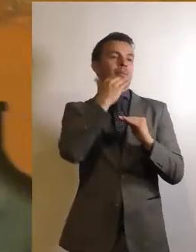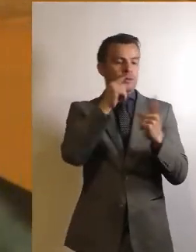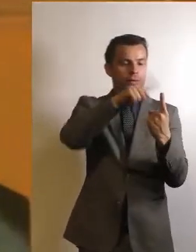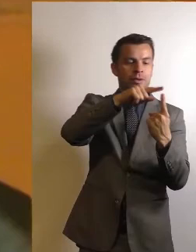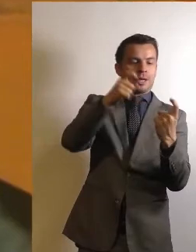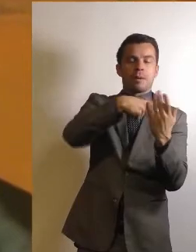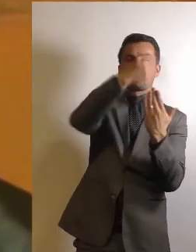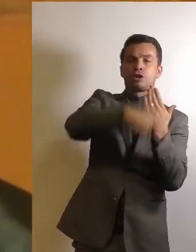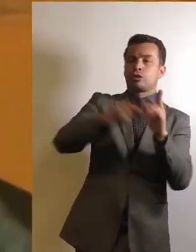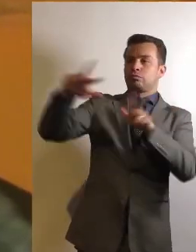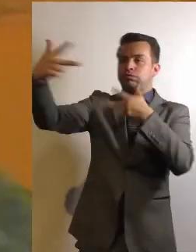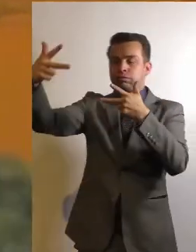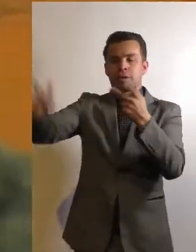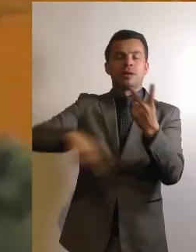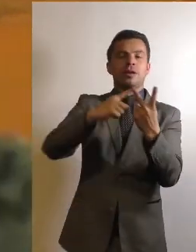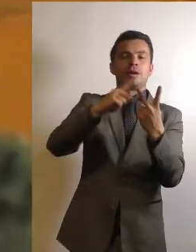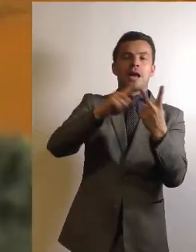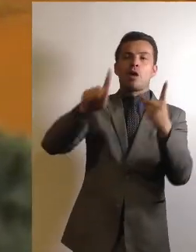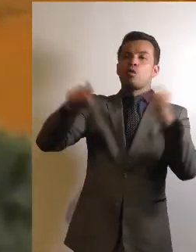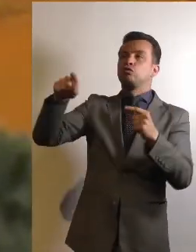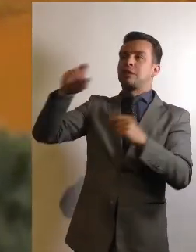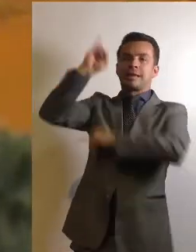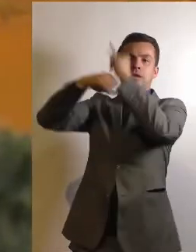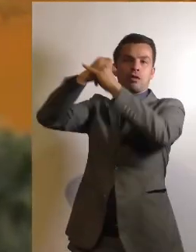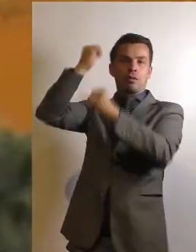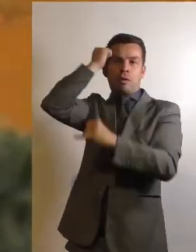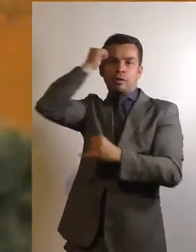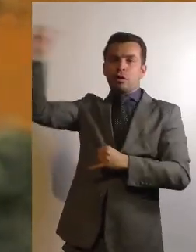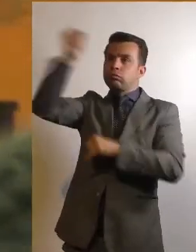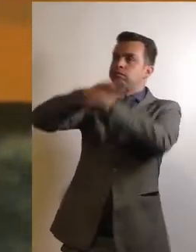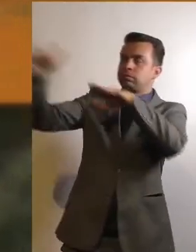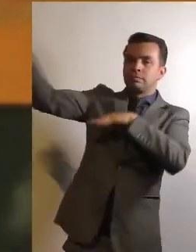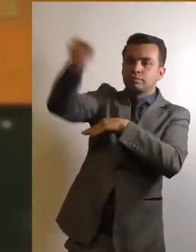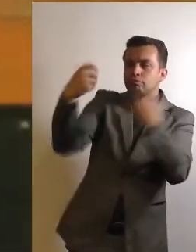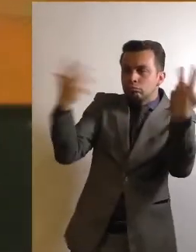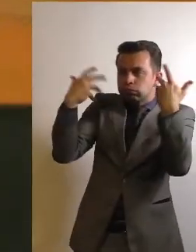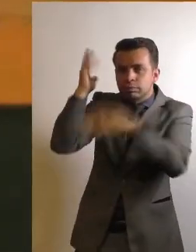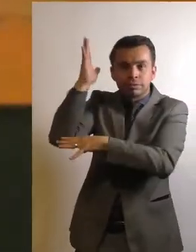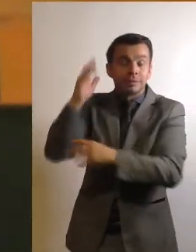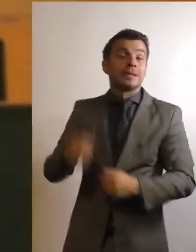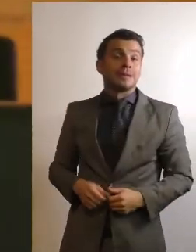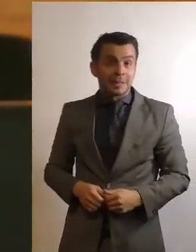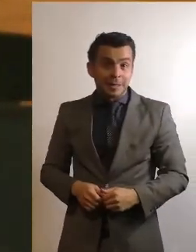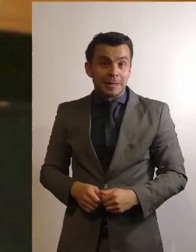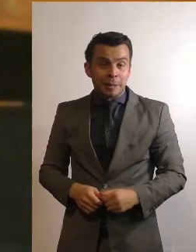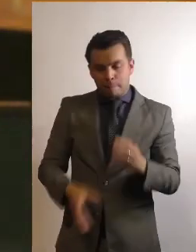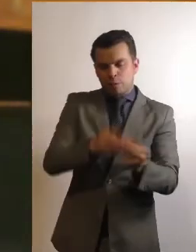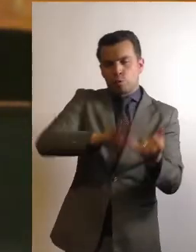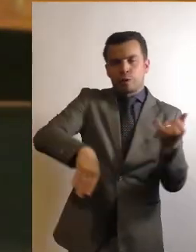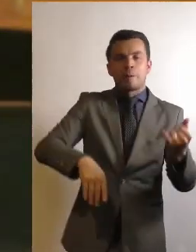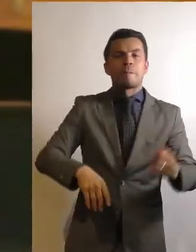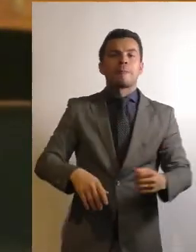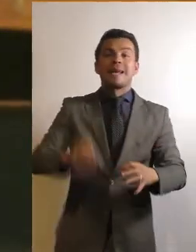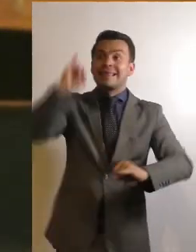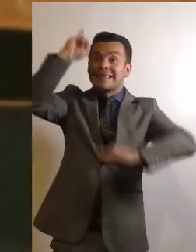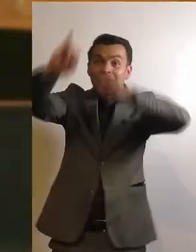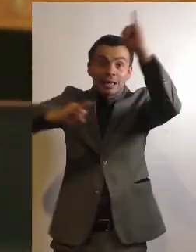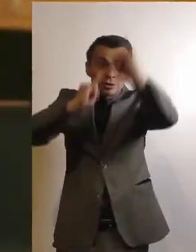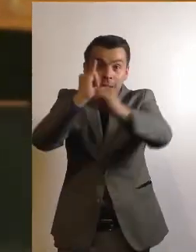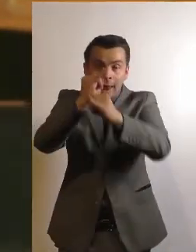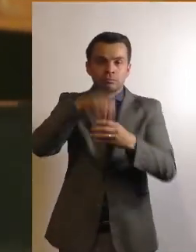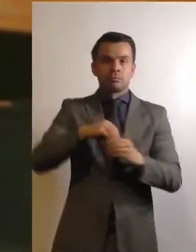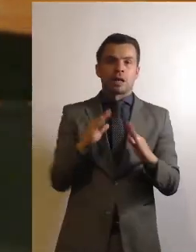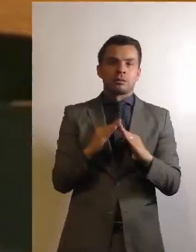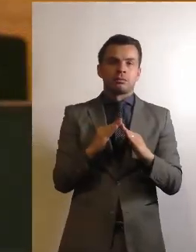otros proyectos con profesores invitados. Y por último, fortalecimos la internacionalización en casa desde casa.